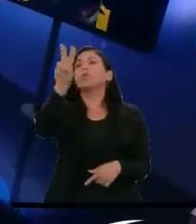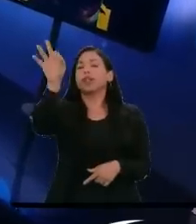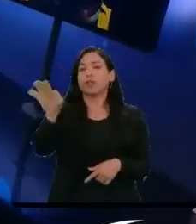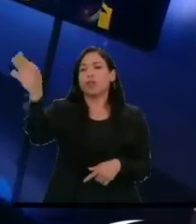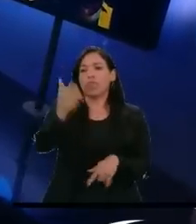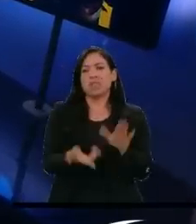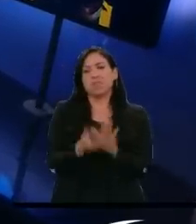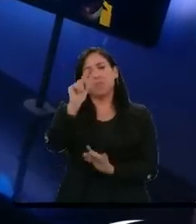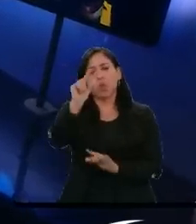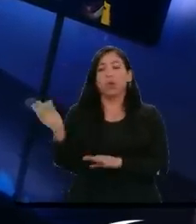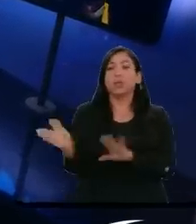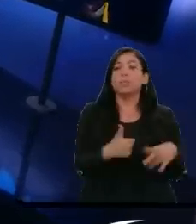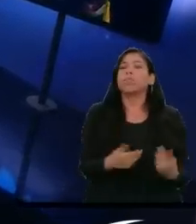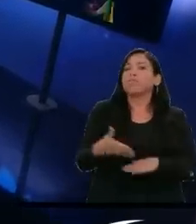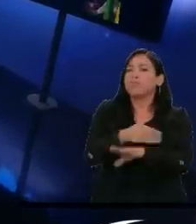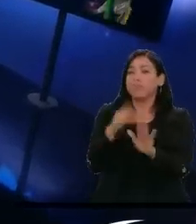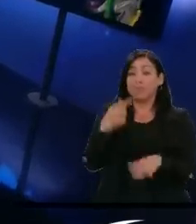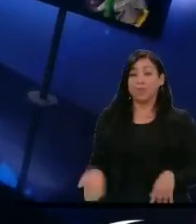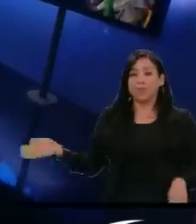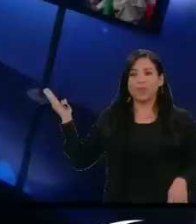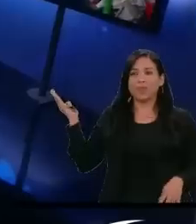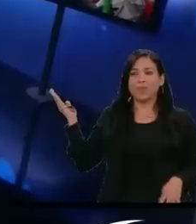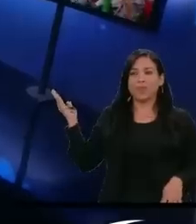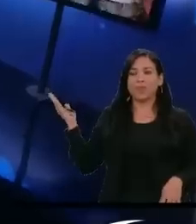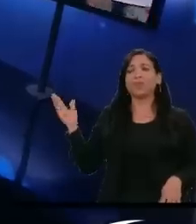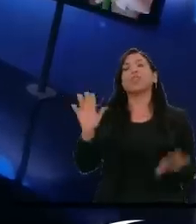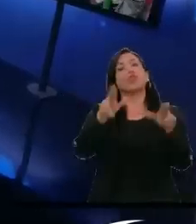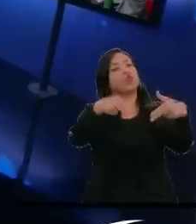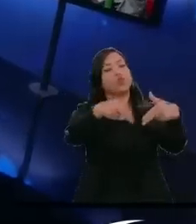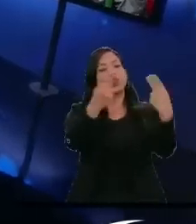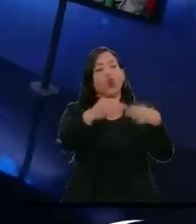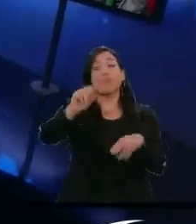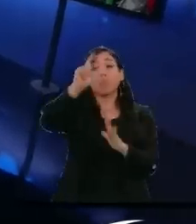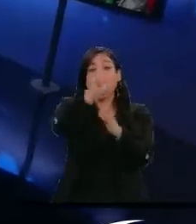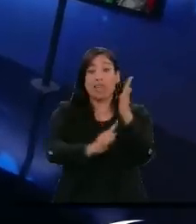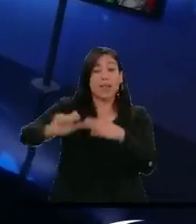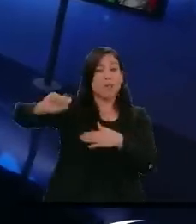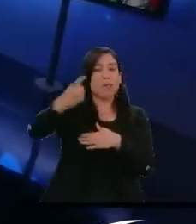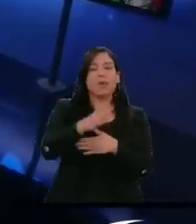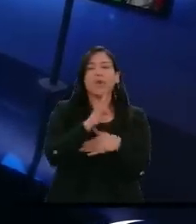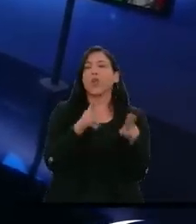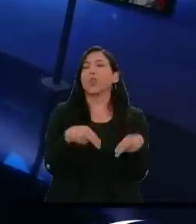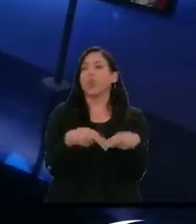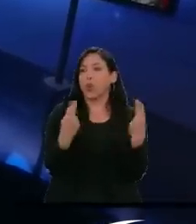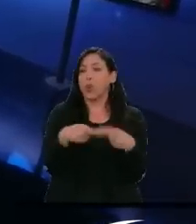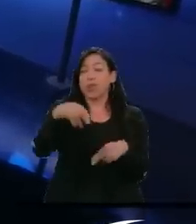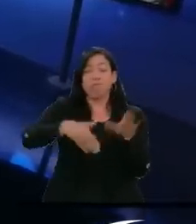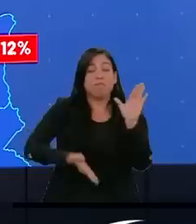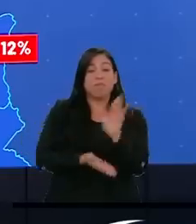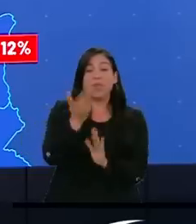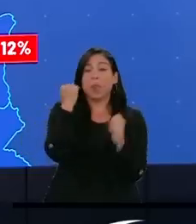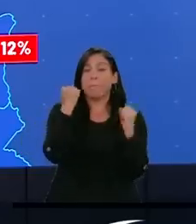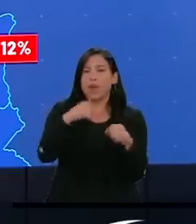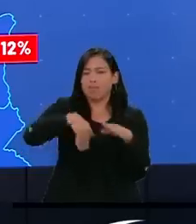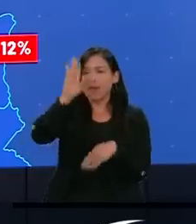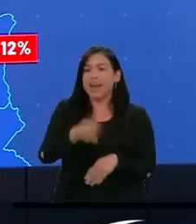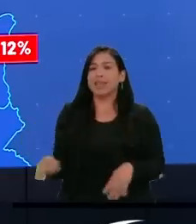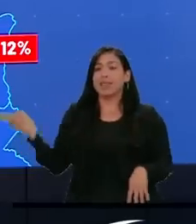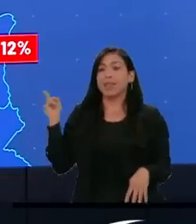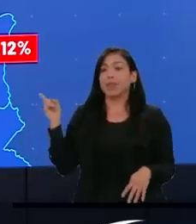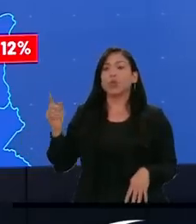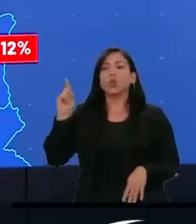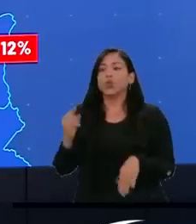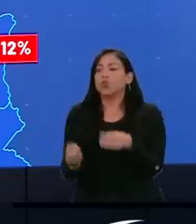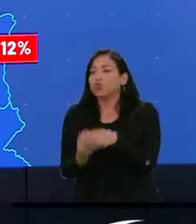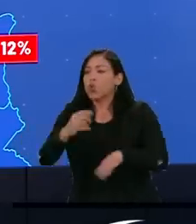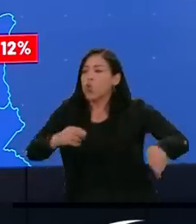1,22. Ya lo decía usted y lo veíamos en el gráfico. Tunja quedó en el primer lugar del listado de ciudades con mayor inflación en el país. Productos